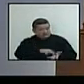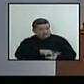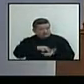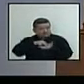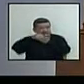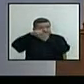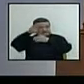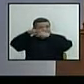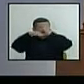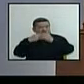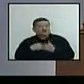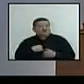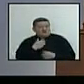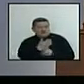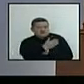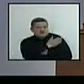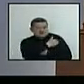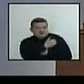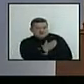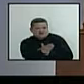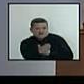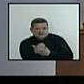atraeré a todos hacia mí.